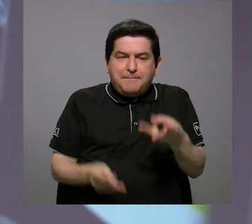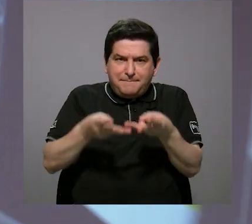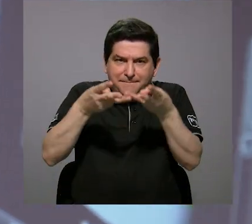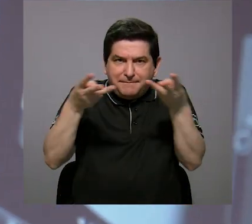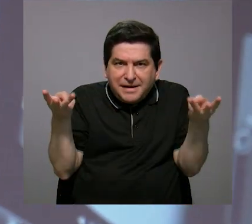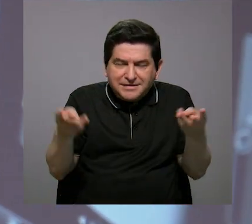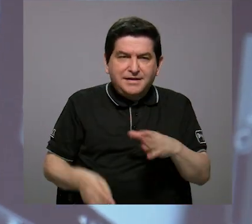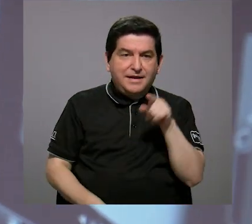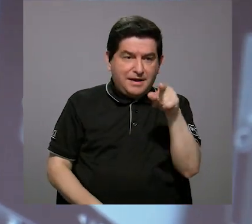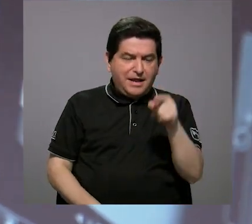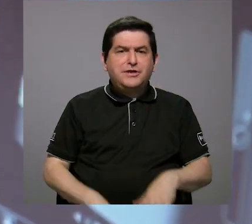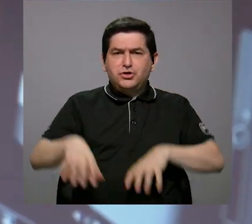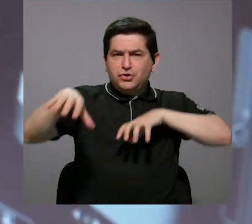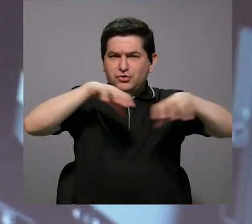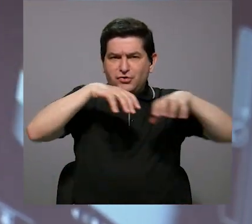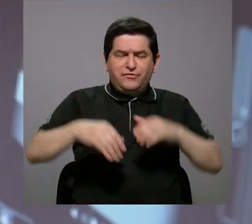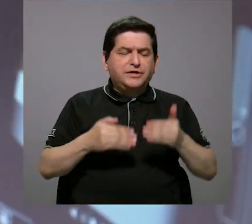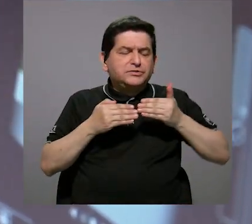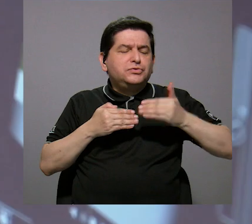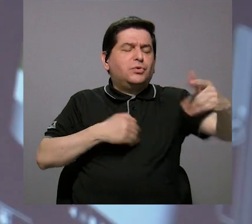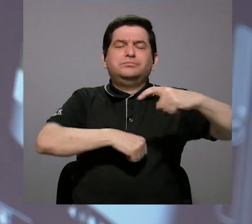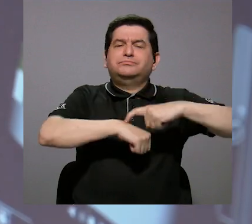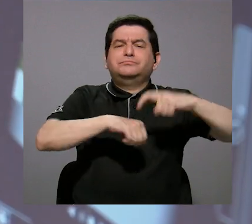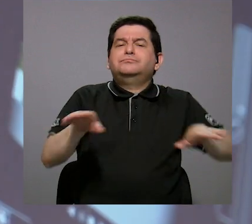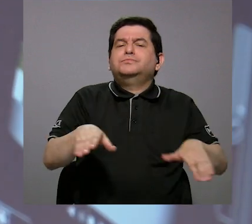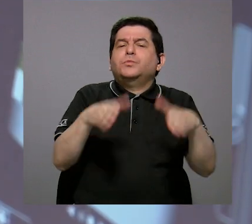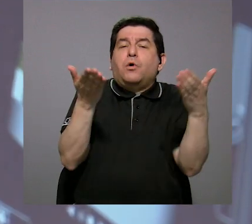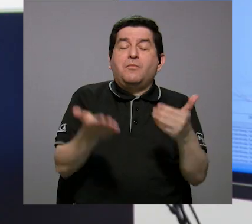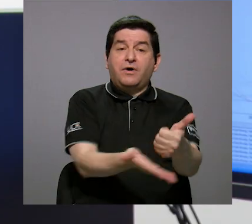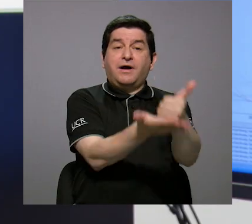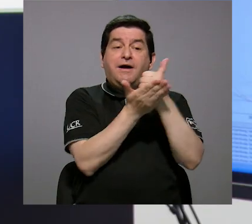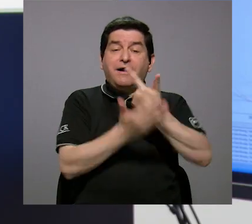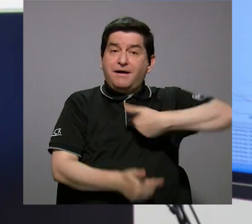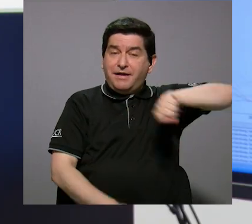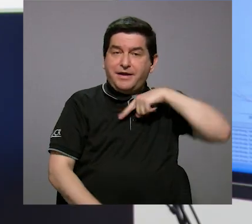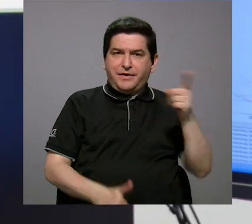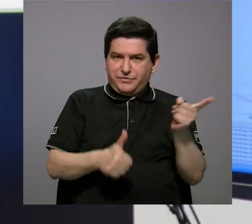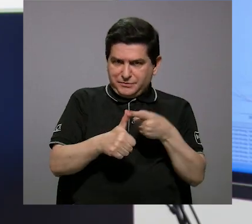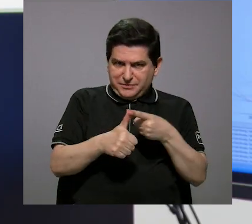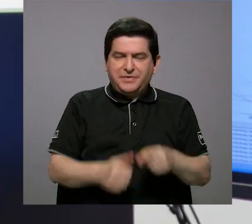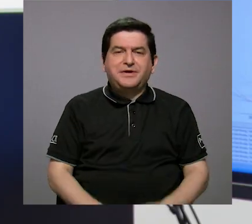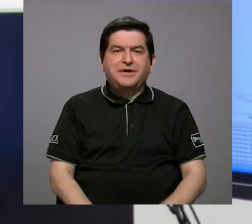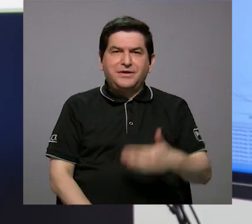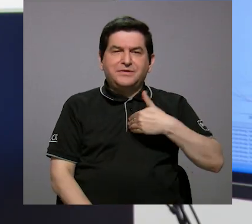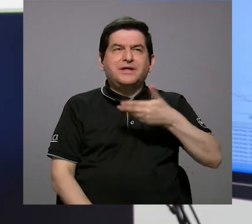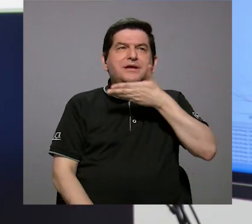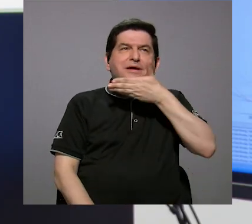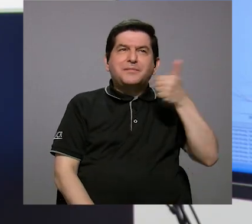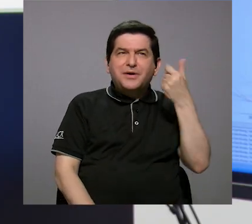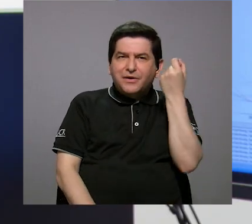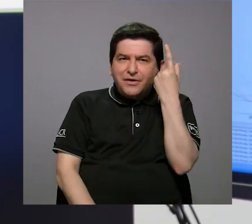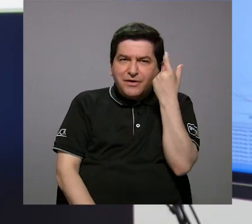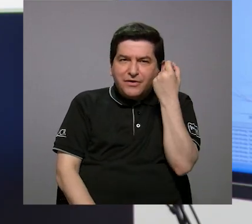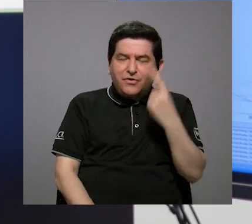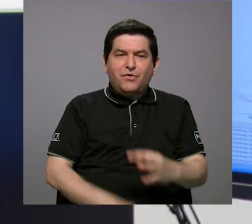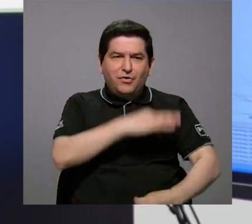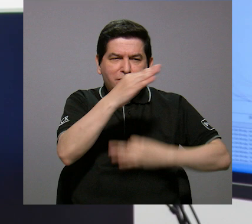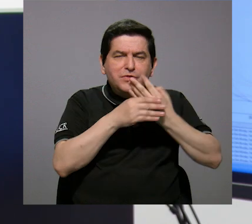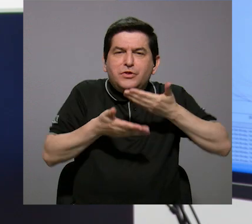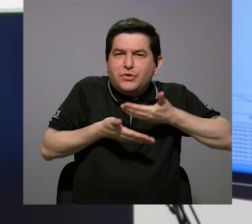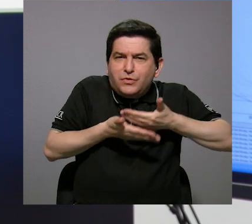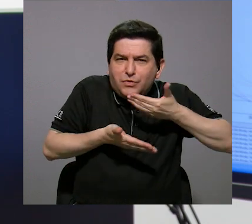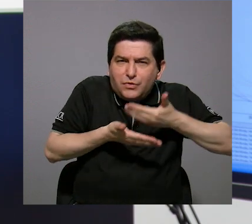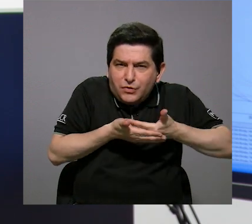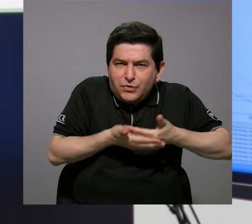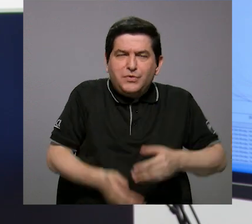los materiales y cómo estos van a reaccionar a través del tiempo. Esto nos ayuda a nosotros tener un mejor entendimiento del tipo de